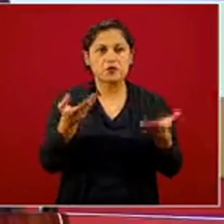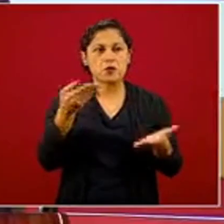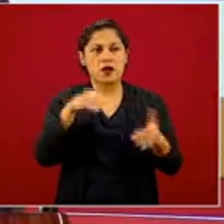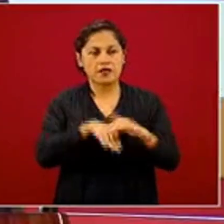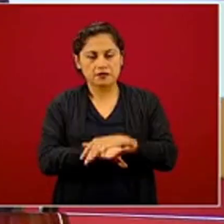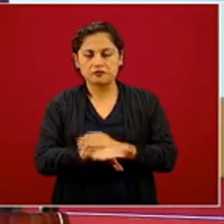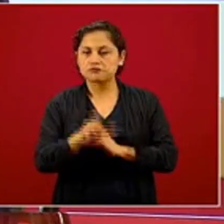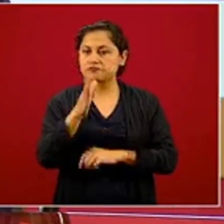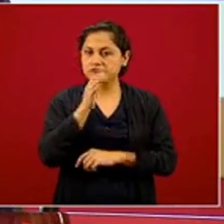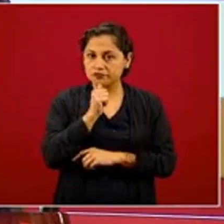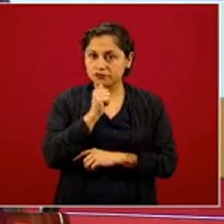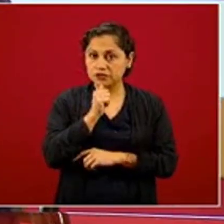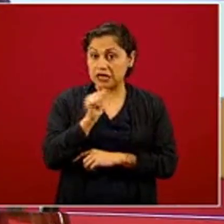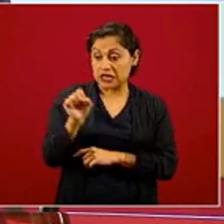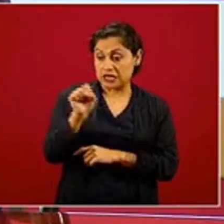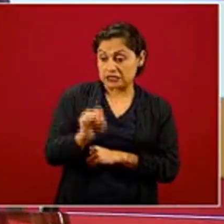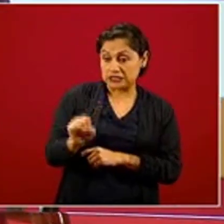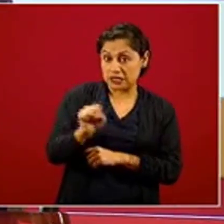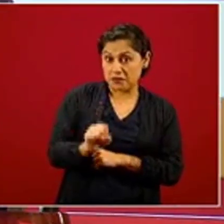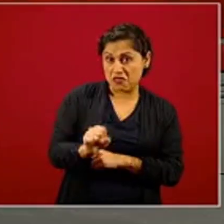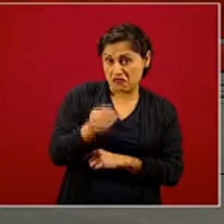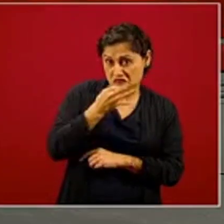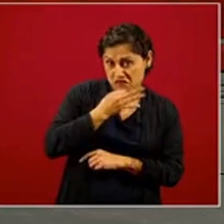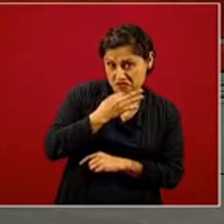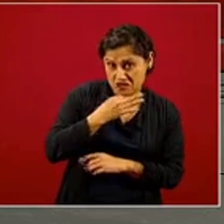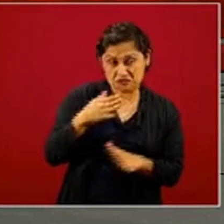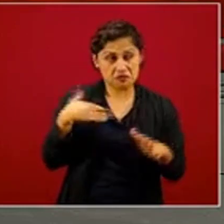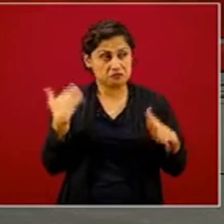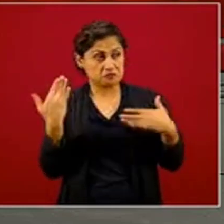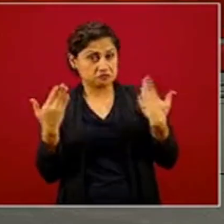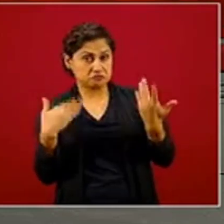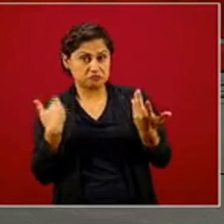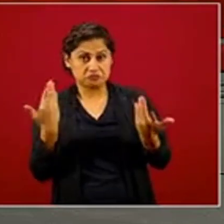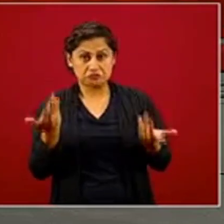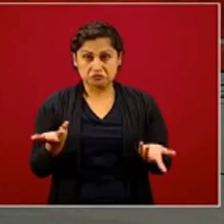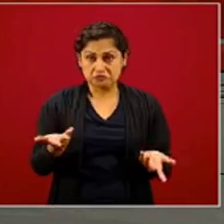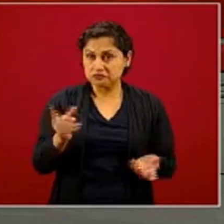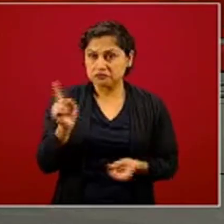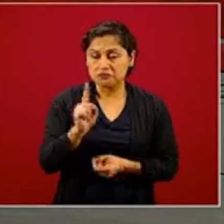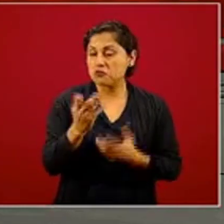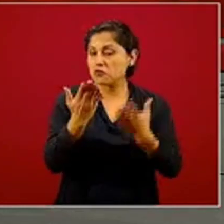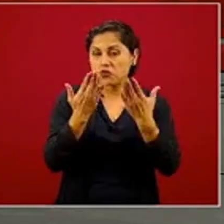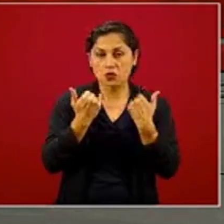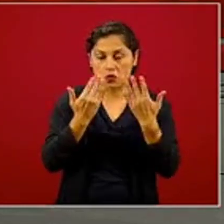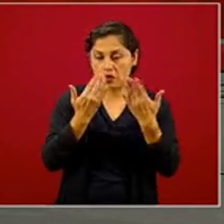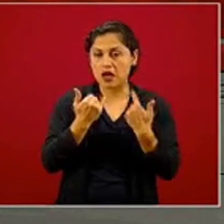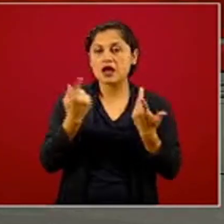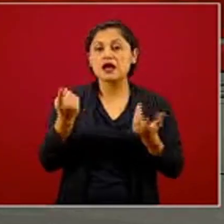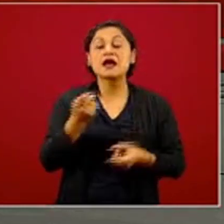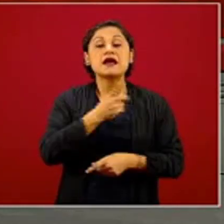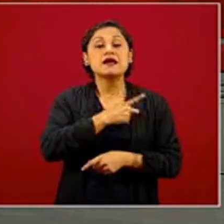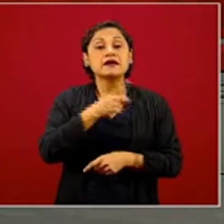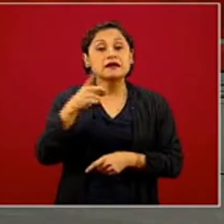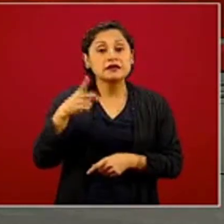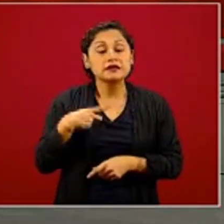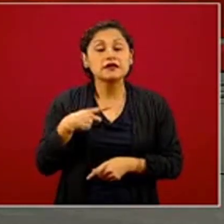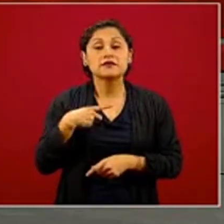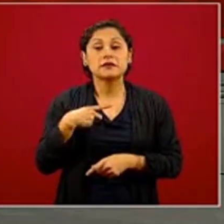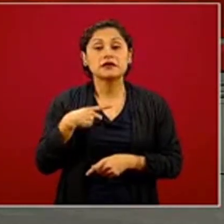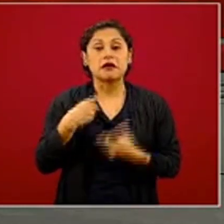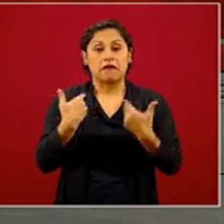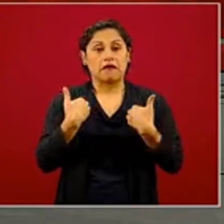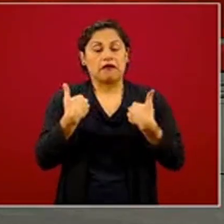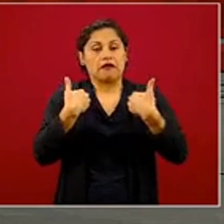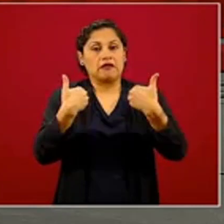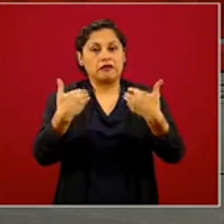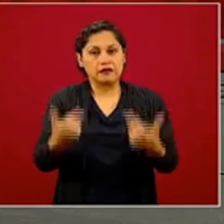que festejar, lo que hay que simplemente estar conscientes que hemos logrado un avance importante en el curso de esta enfermedad, que hemos